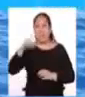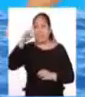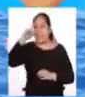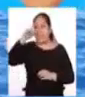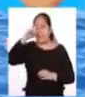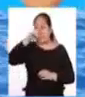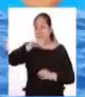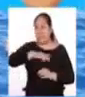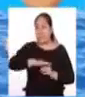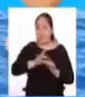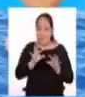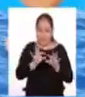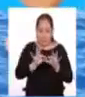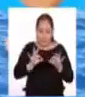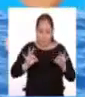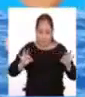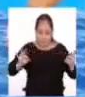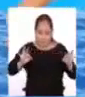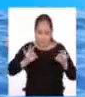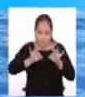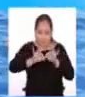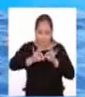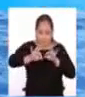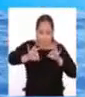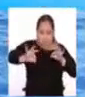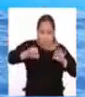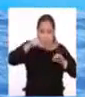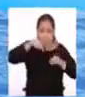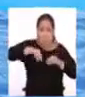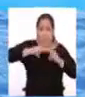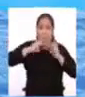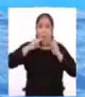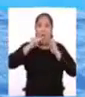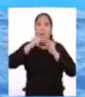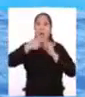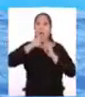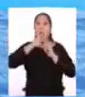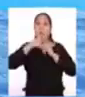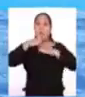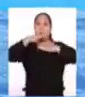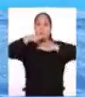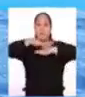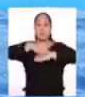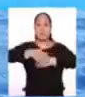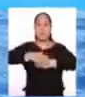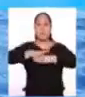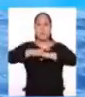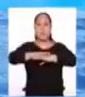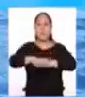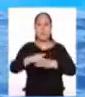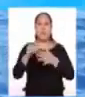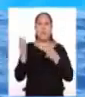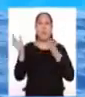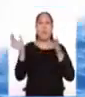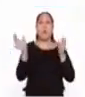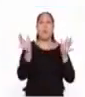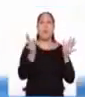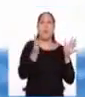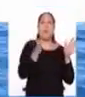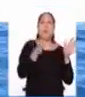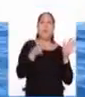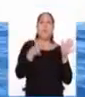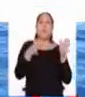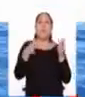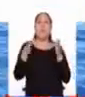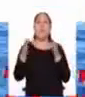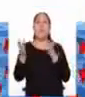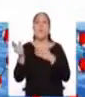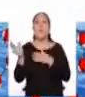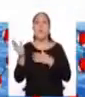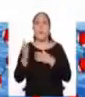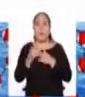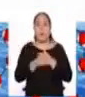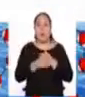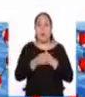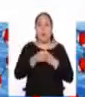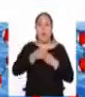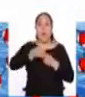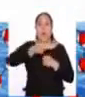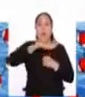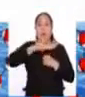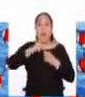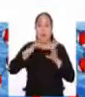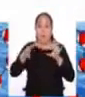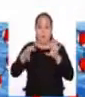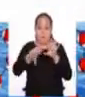romper o estirar la superficie del agua. Cuando el agua está en contacto con el aire, las moléculas de agua se ordenan y